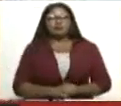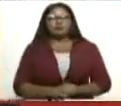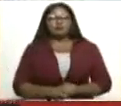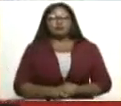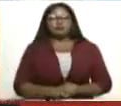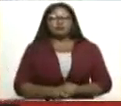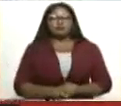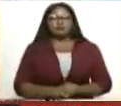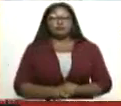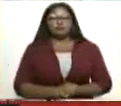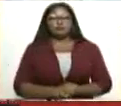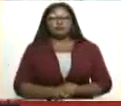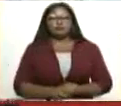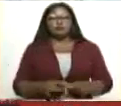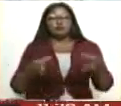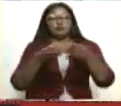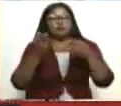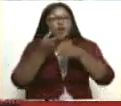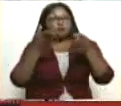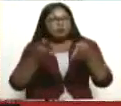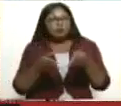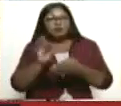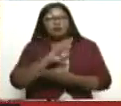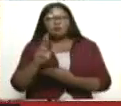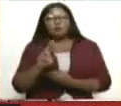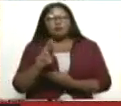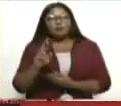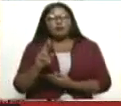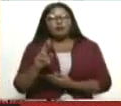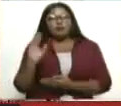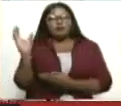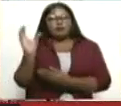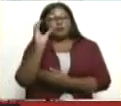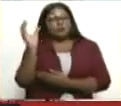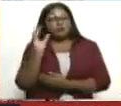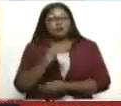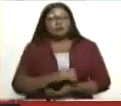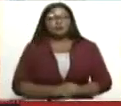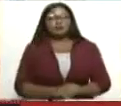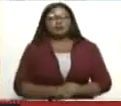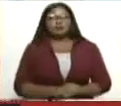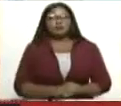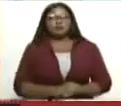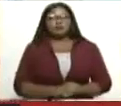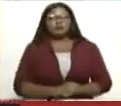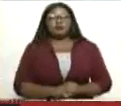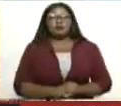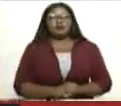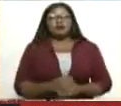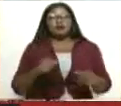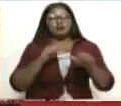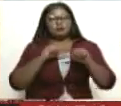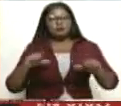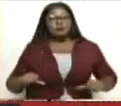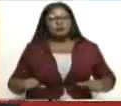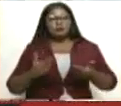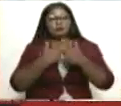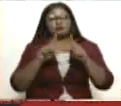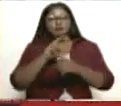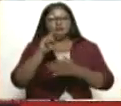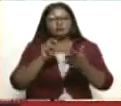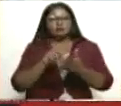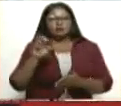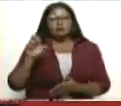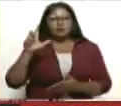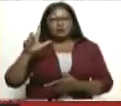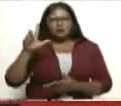Las delegaciones del Gobierno de la República de Colombia y del Ejército de Liberación Nacional, ELN,